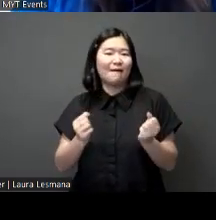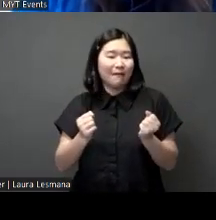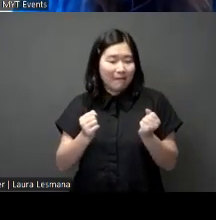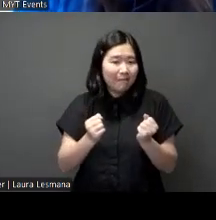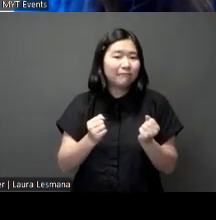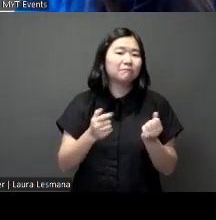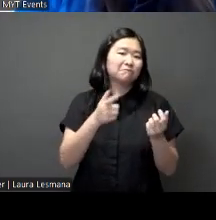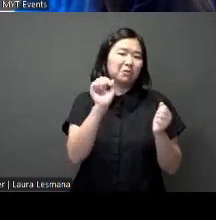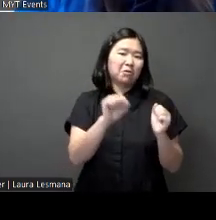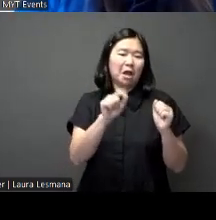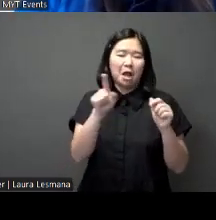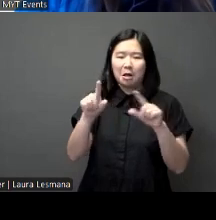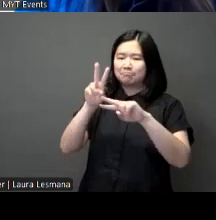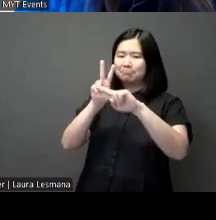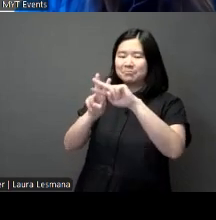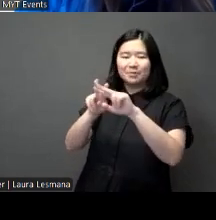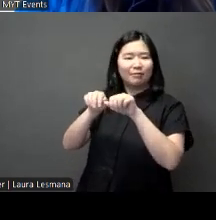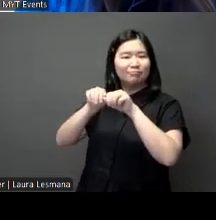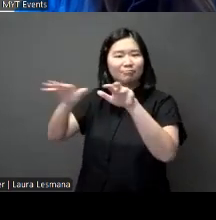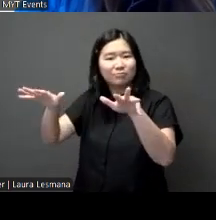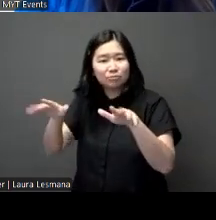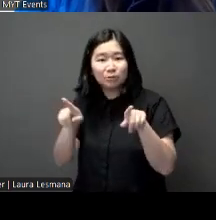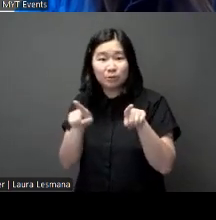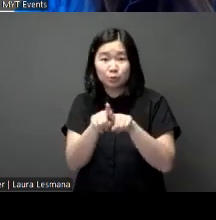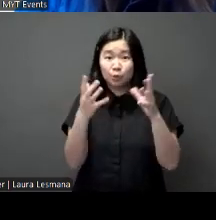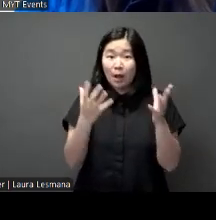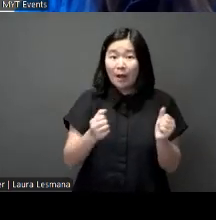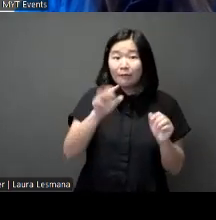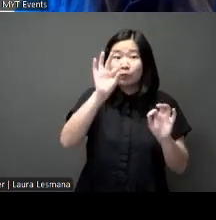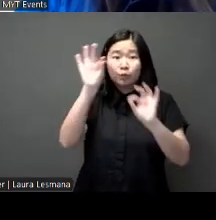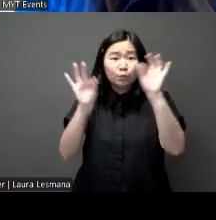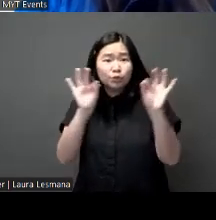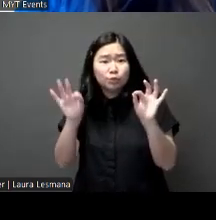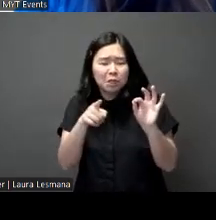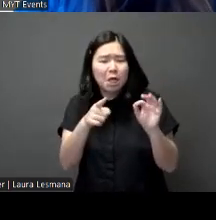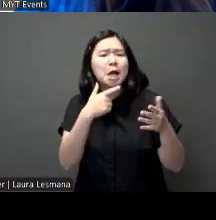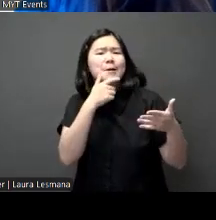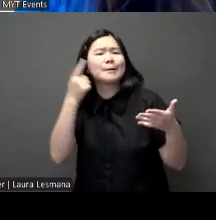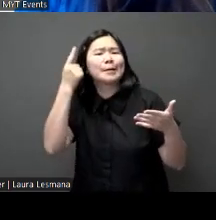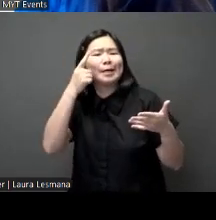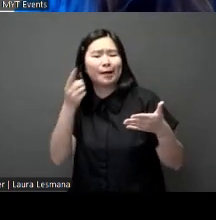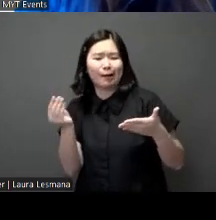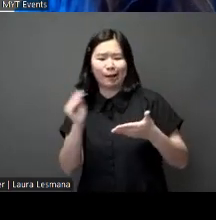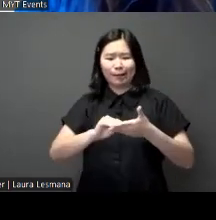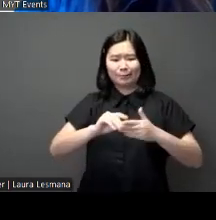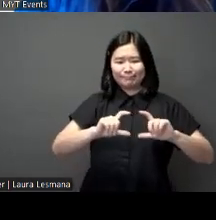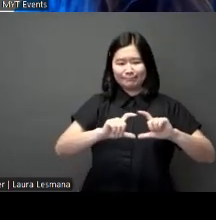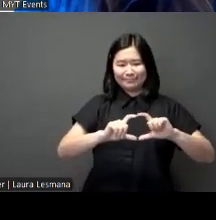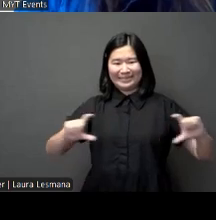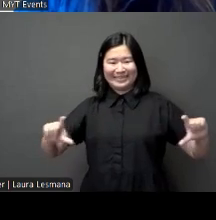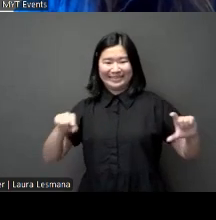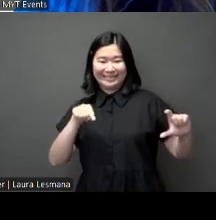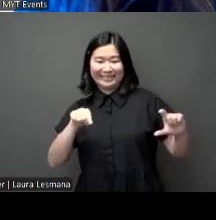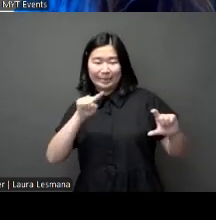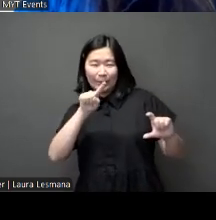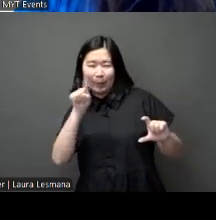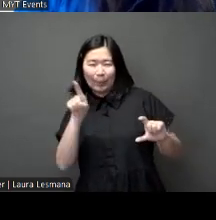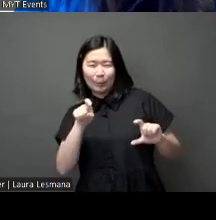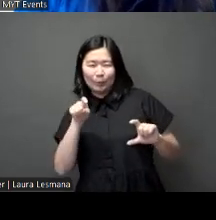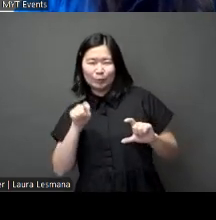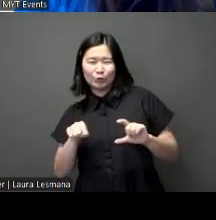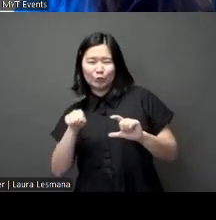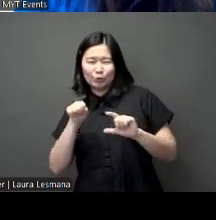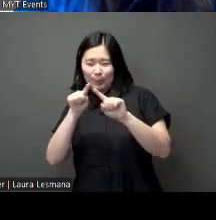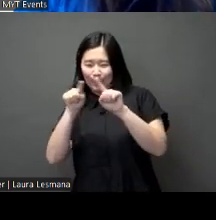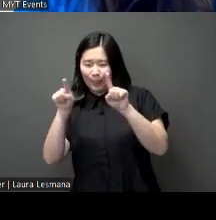session. en This la gives them to ventana de have in Zoom. preguntas y respuestas en And la please be ventana aware that de the chat Zoom durante toda facility la has been sesión. disabled, Y por but the favor, MIT